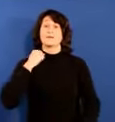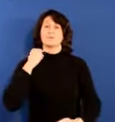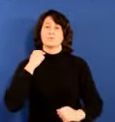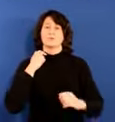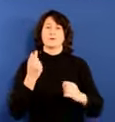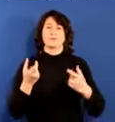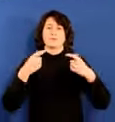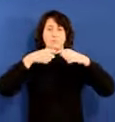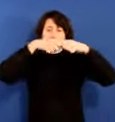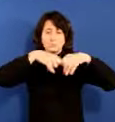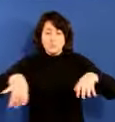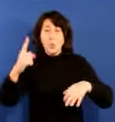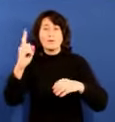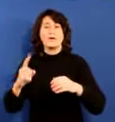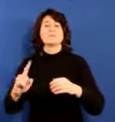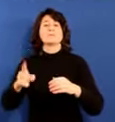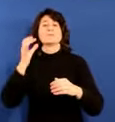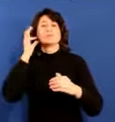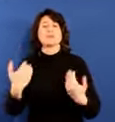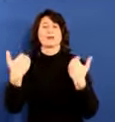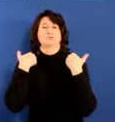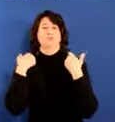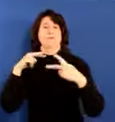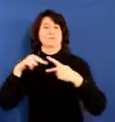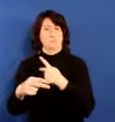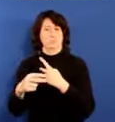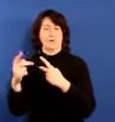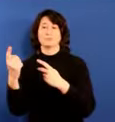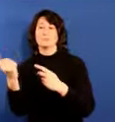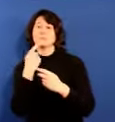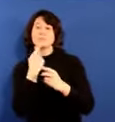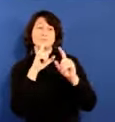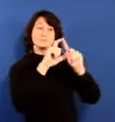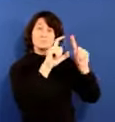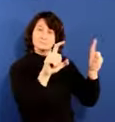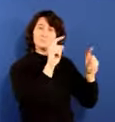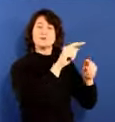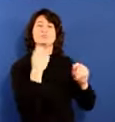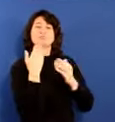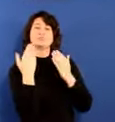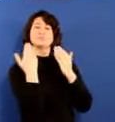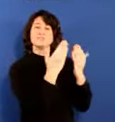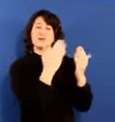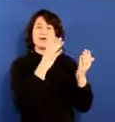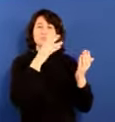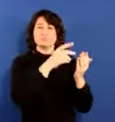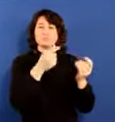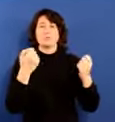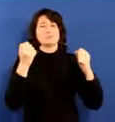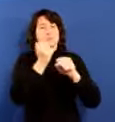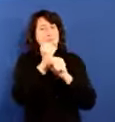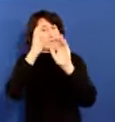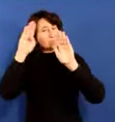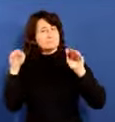agradeció la labor desempeñada en el ámbito del euskera por el Instituto Labayru. Labayru Hiztegia es un diccionario de uso y